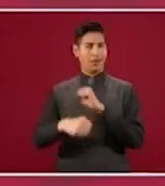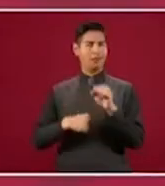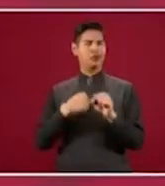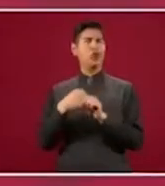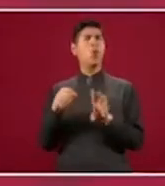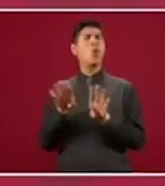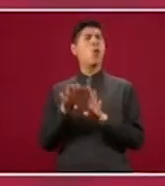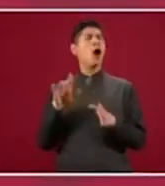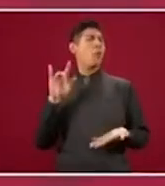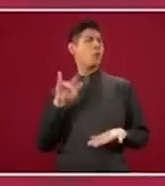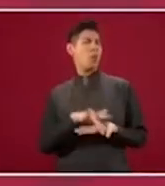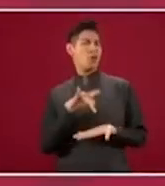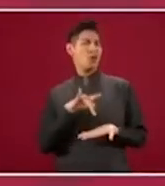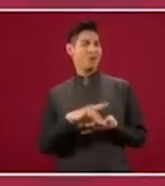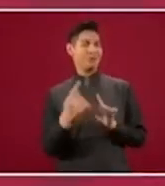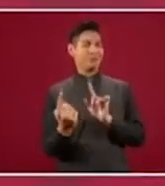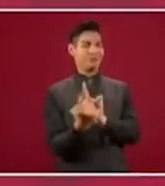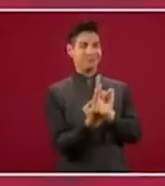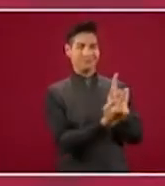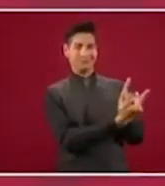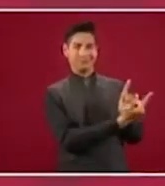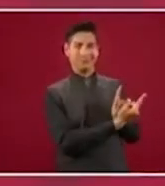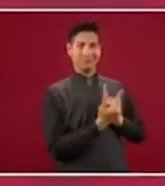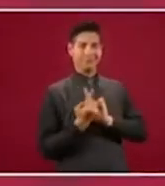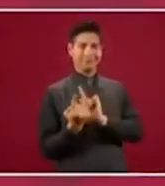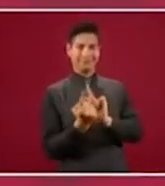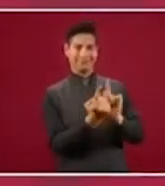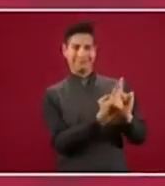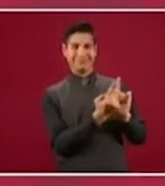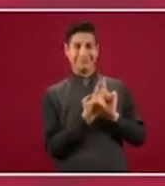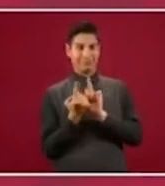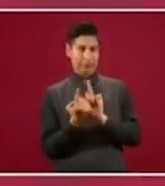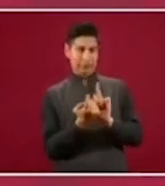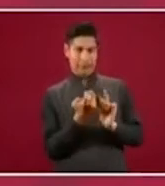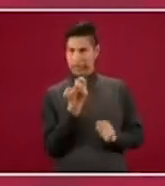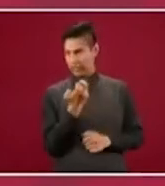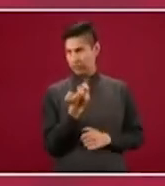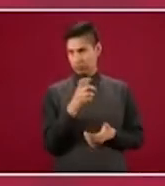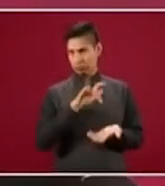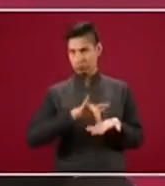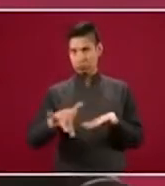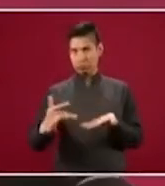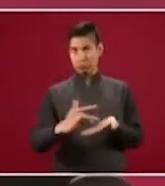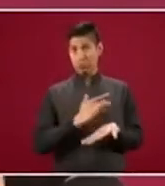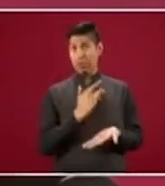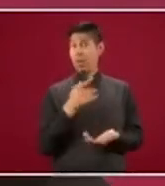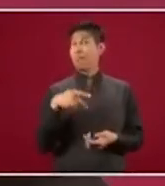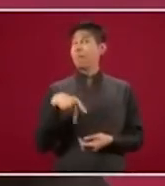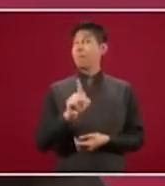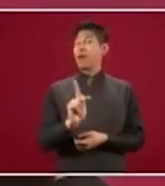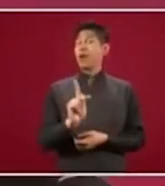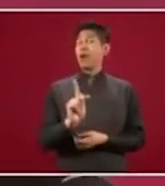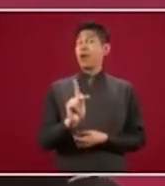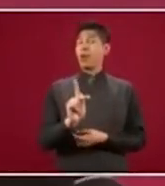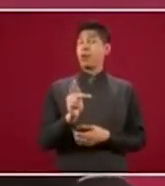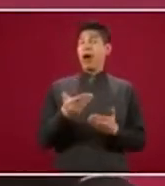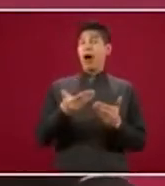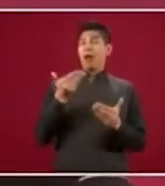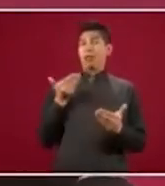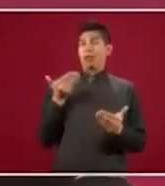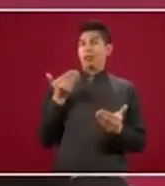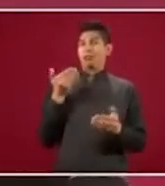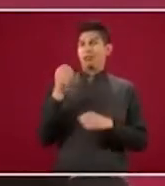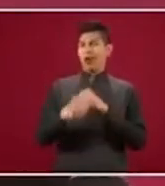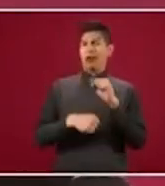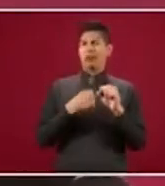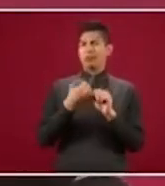apoyo de pares, asistencia mutua o ayuda mutua. Sin embargo, han proliferado desde hace varias décadas